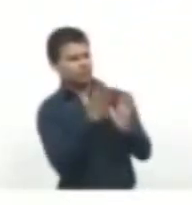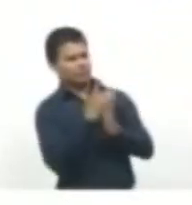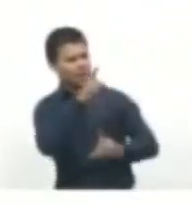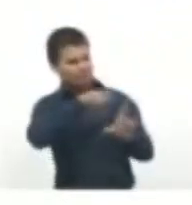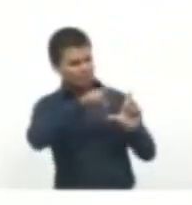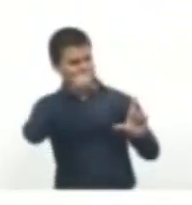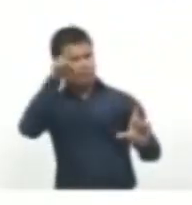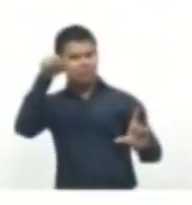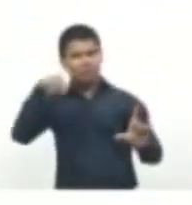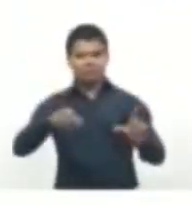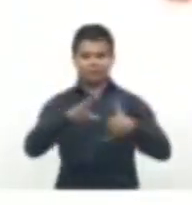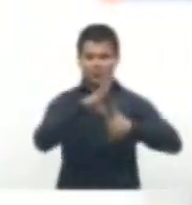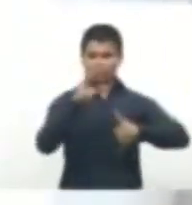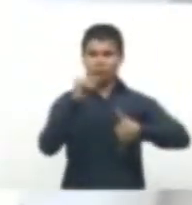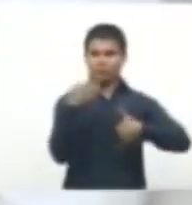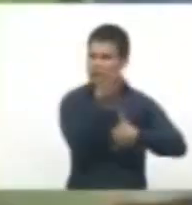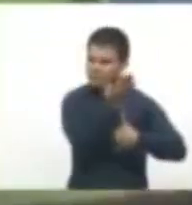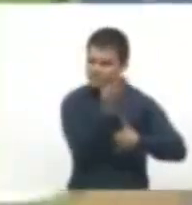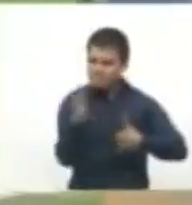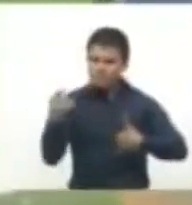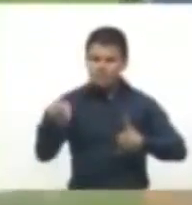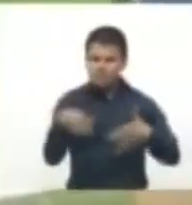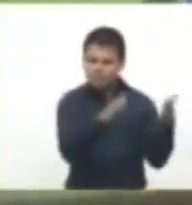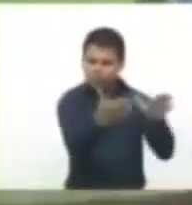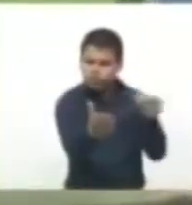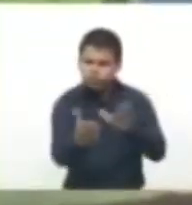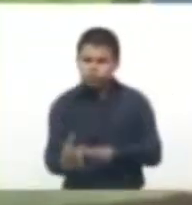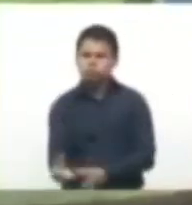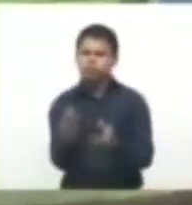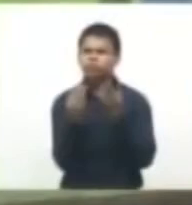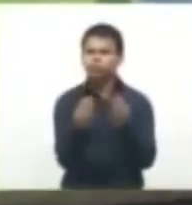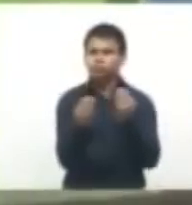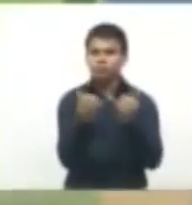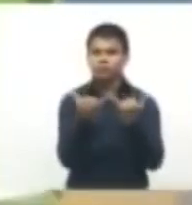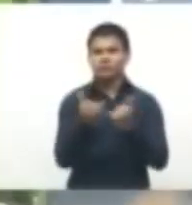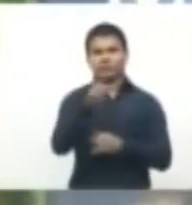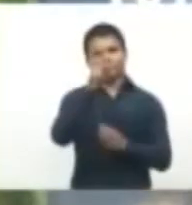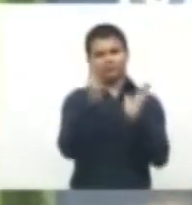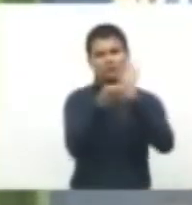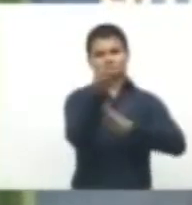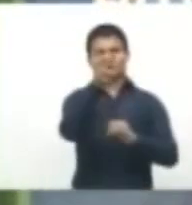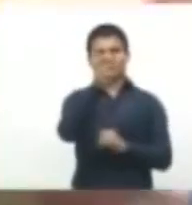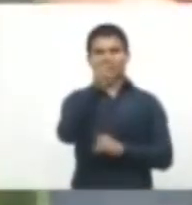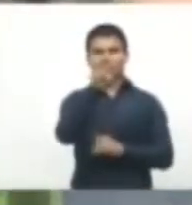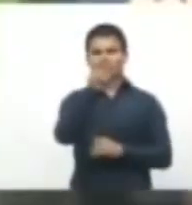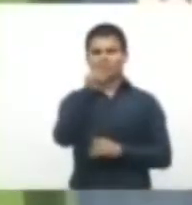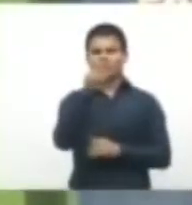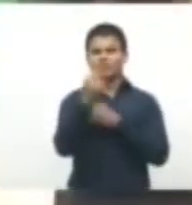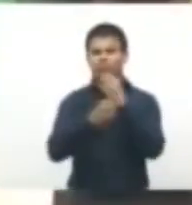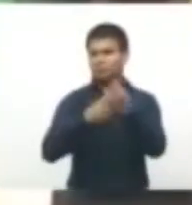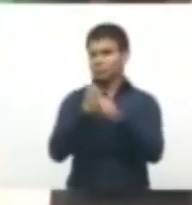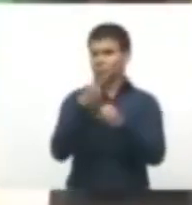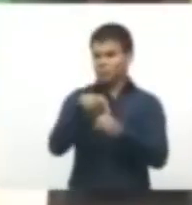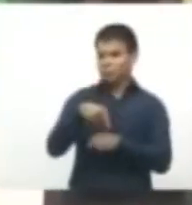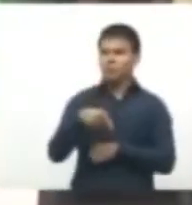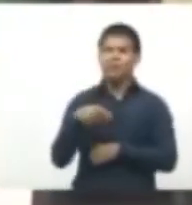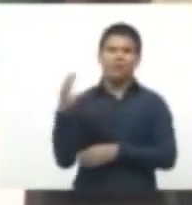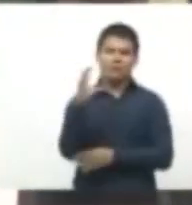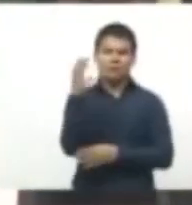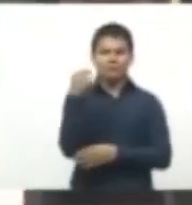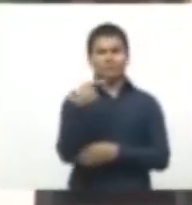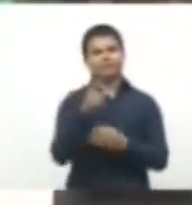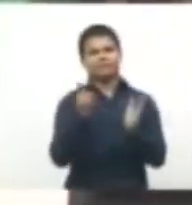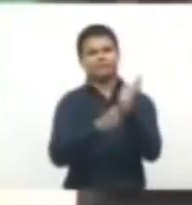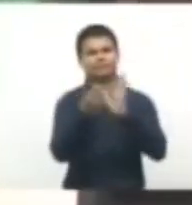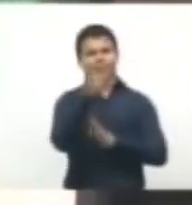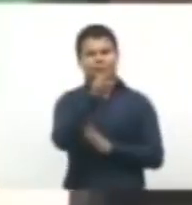violentas en la costa y la tercera en todo el país. El informe, que revela que en el 2016 en Colombia se registraron